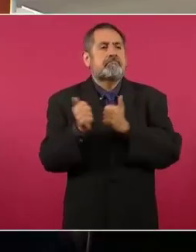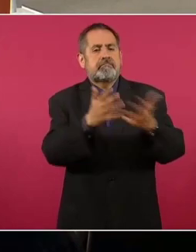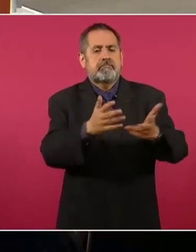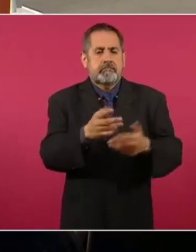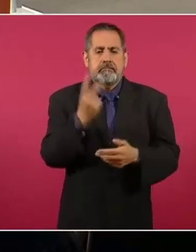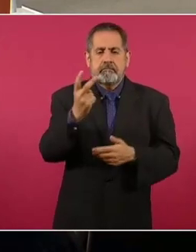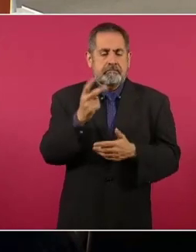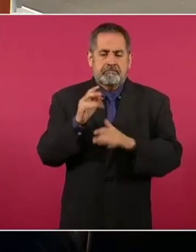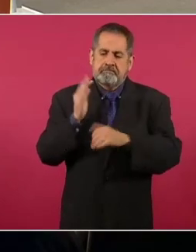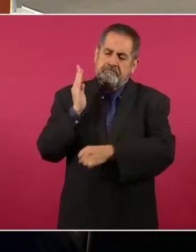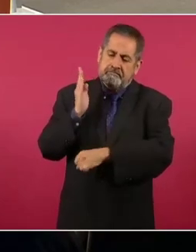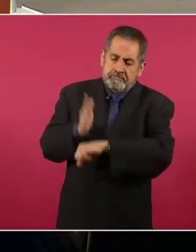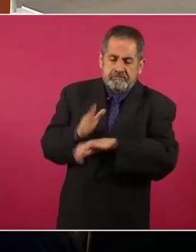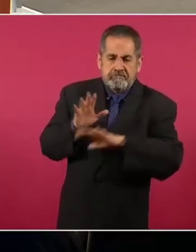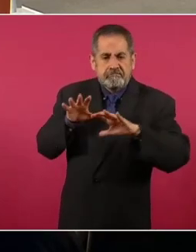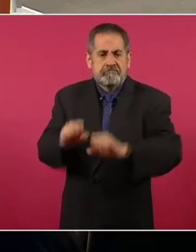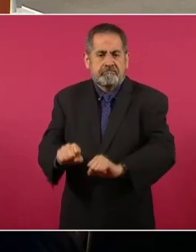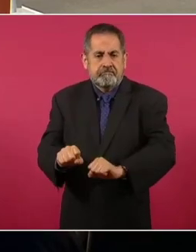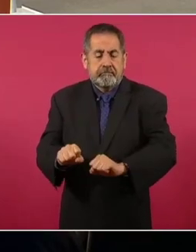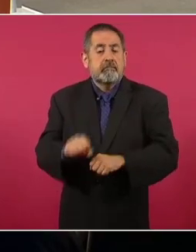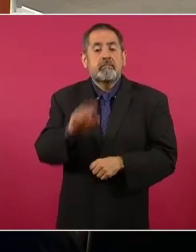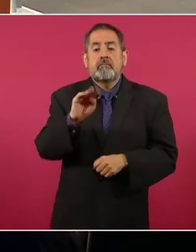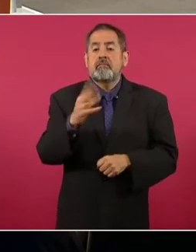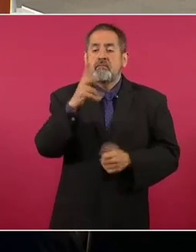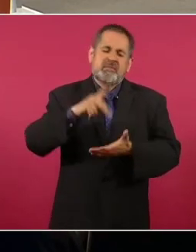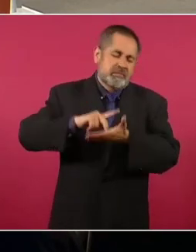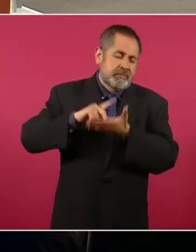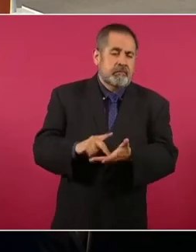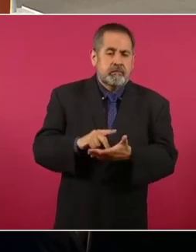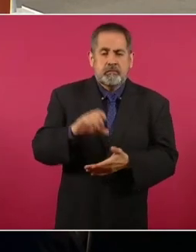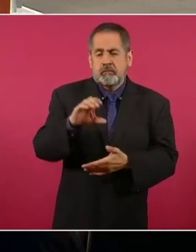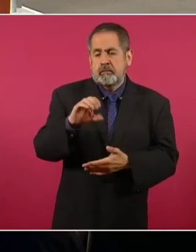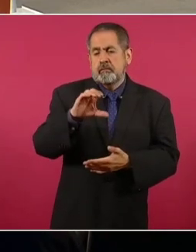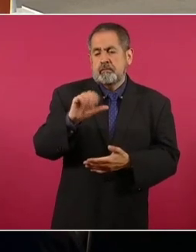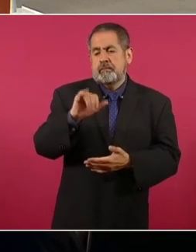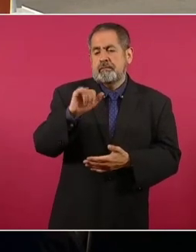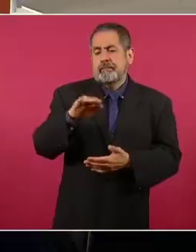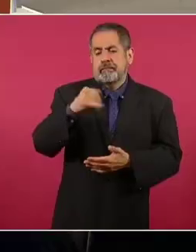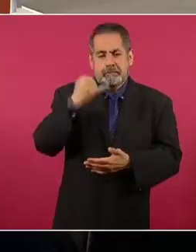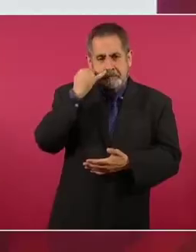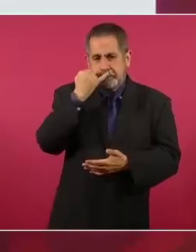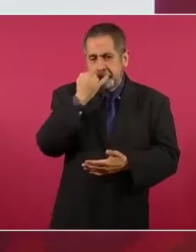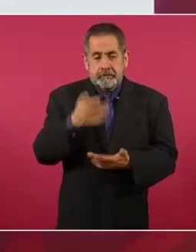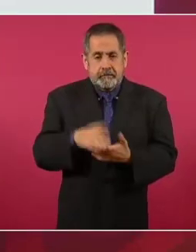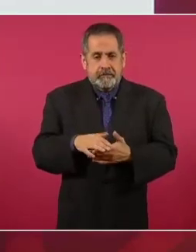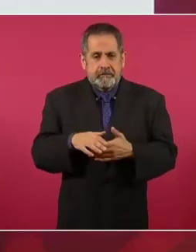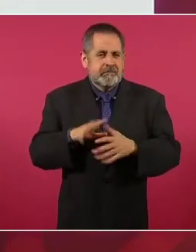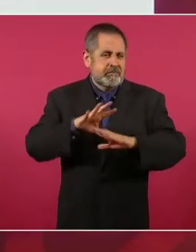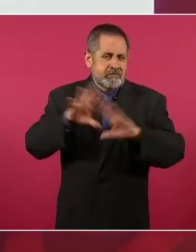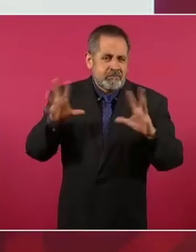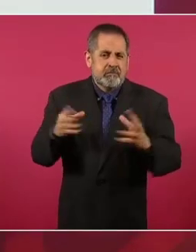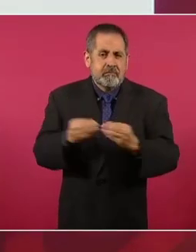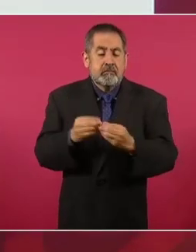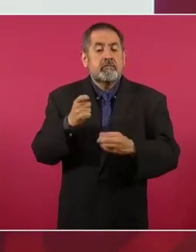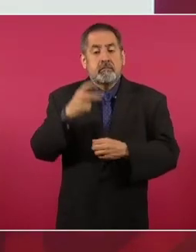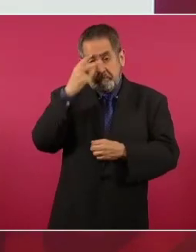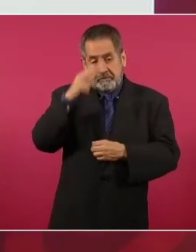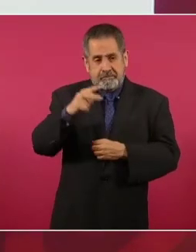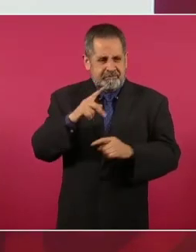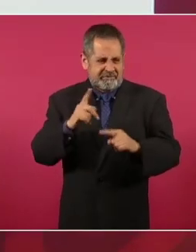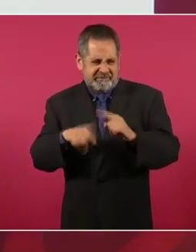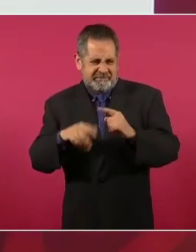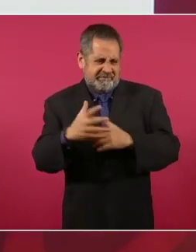94 toneladas de cocaína, aquí incluyendo todas las los operativos que se hacen en el mar. O sea, en pocas palabras, México está